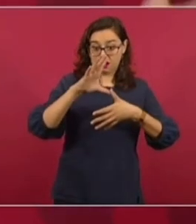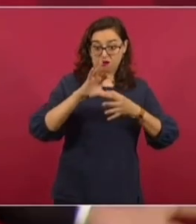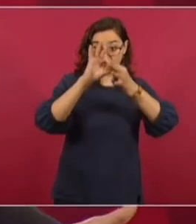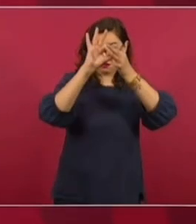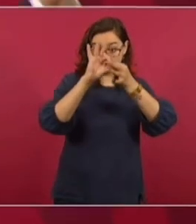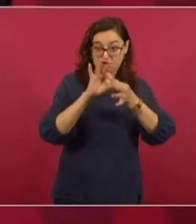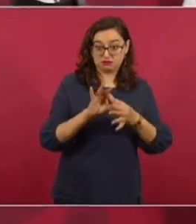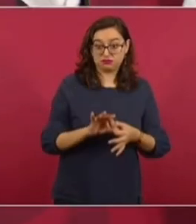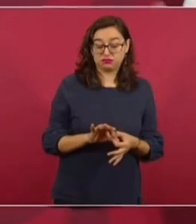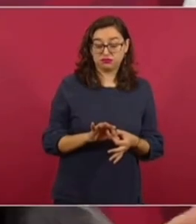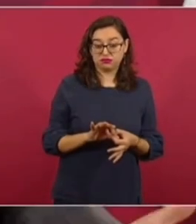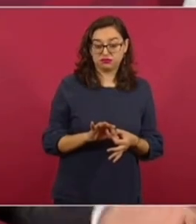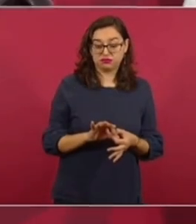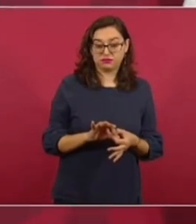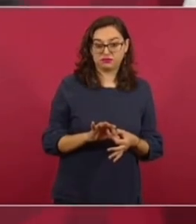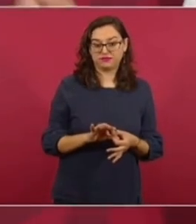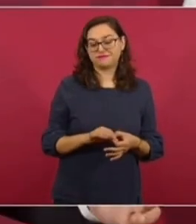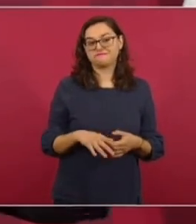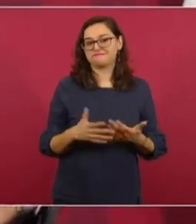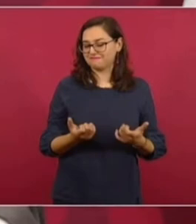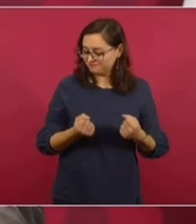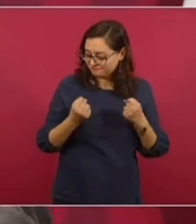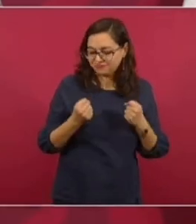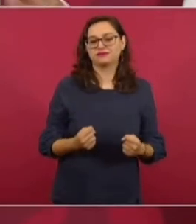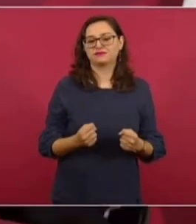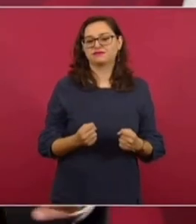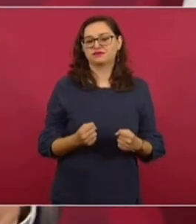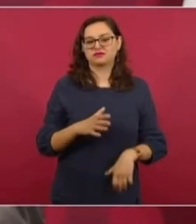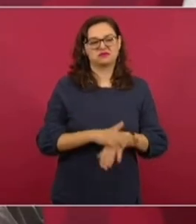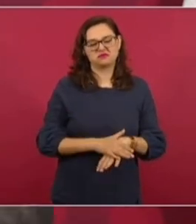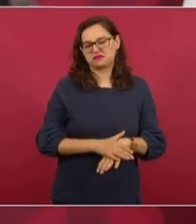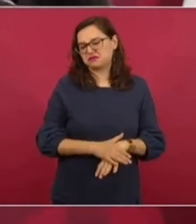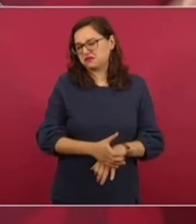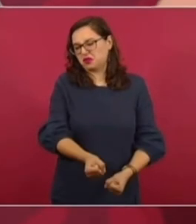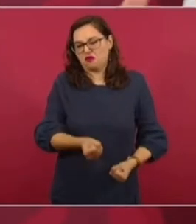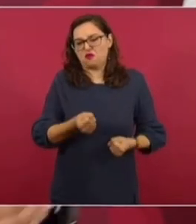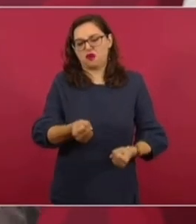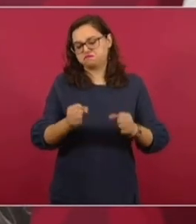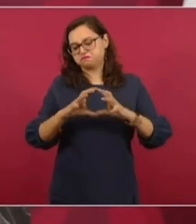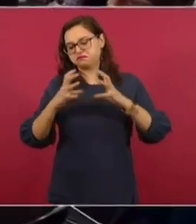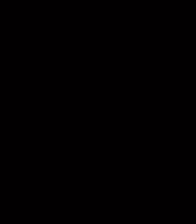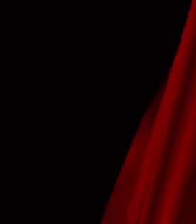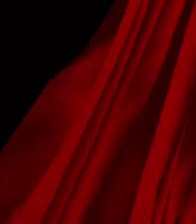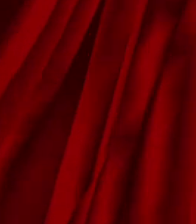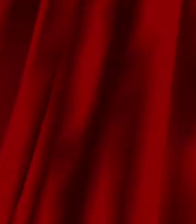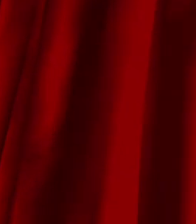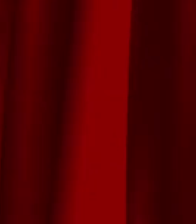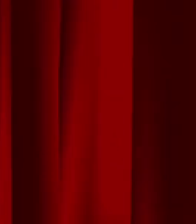como región, sin duda, es la región más fuerte del mundo.